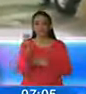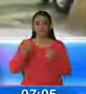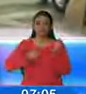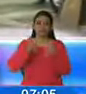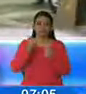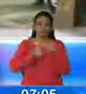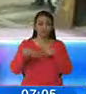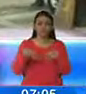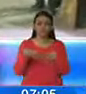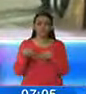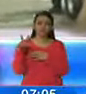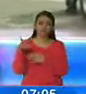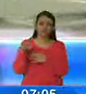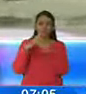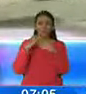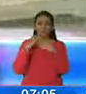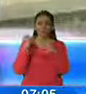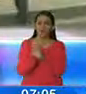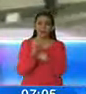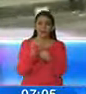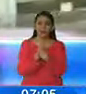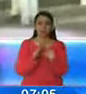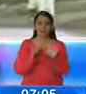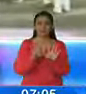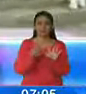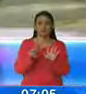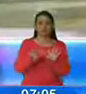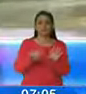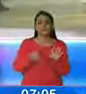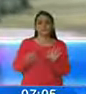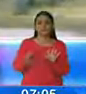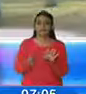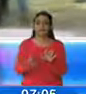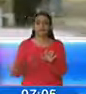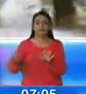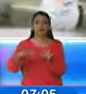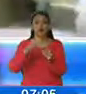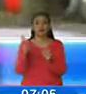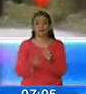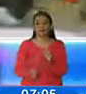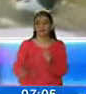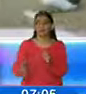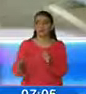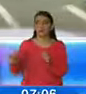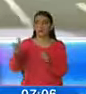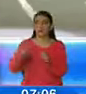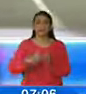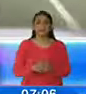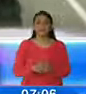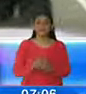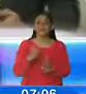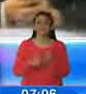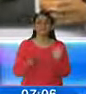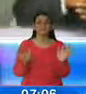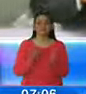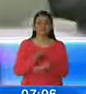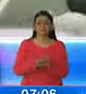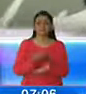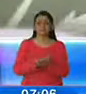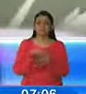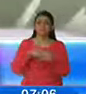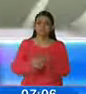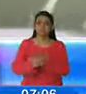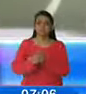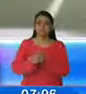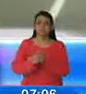hacia sus actividades cotidianas, traten de tomar vías alternas y no se compliquen al tratar de ingresar a